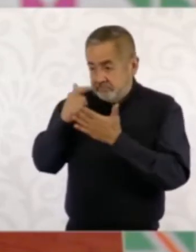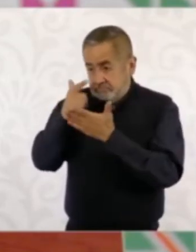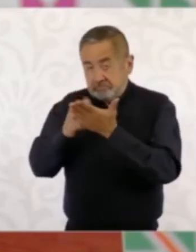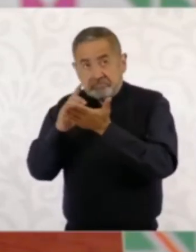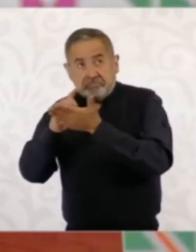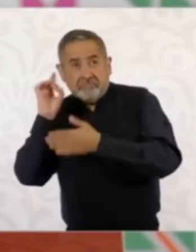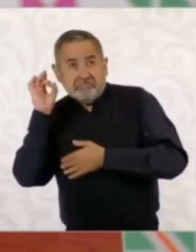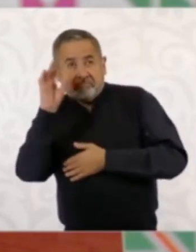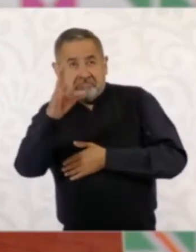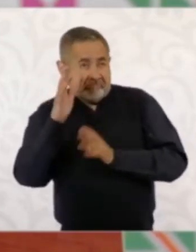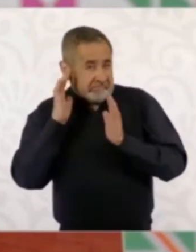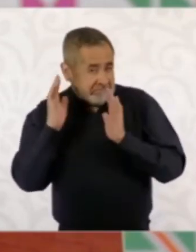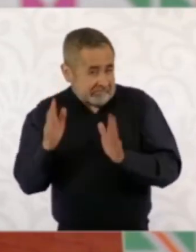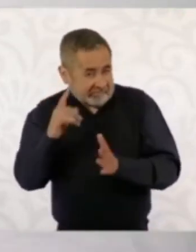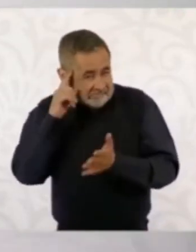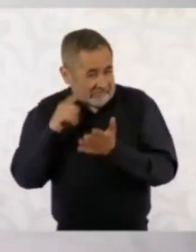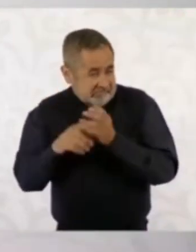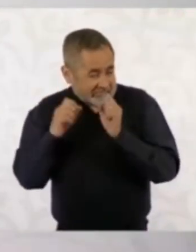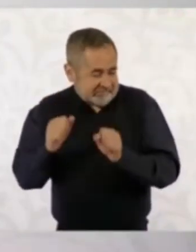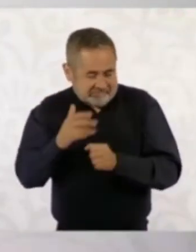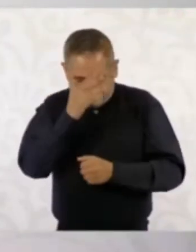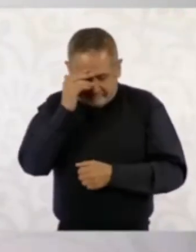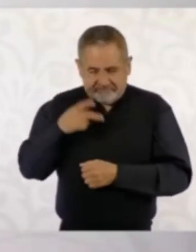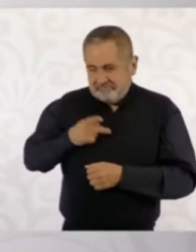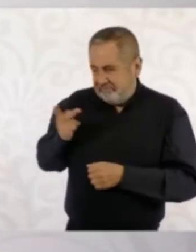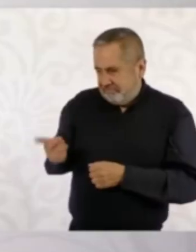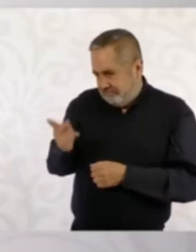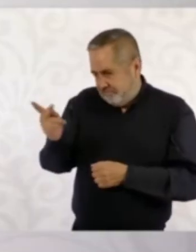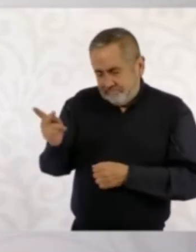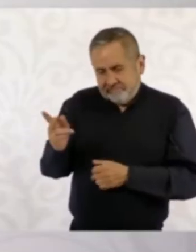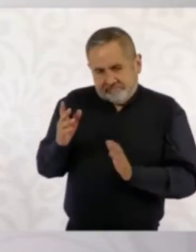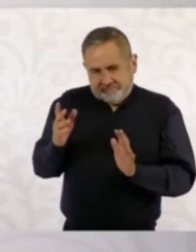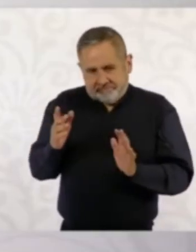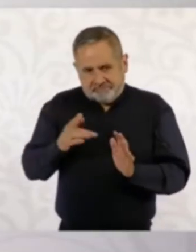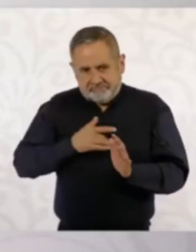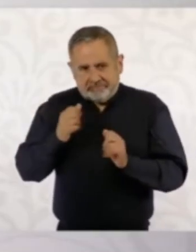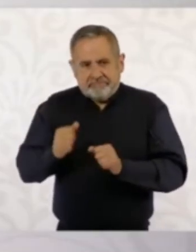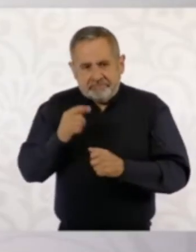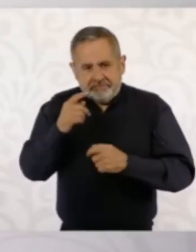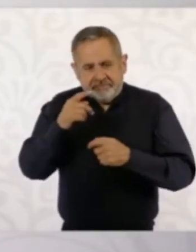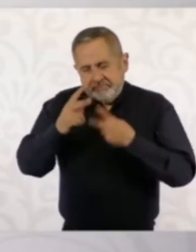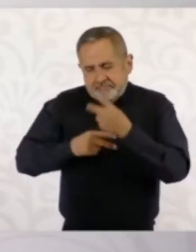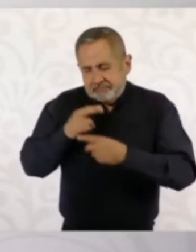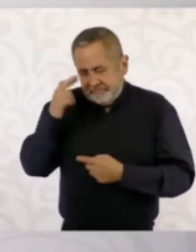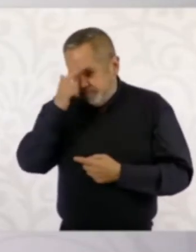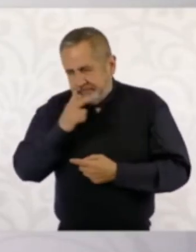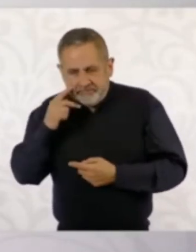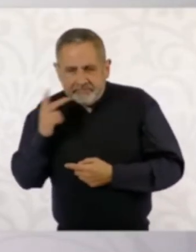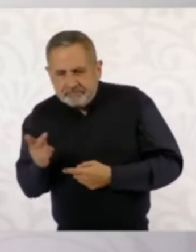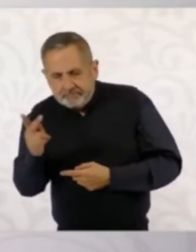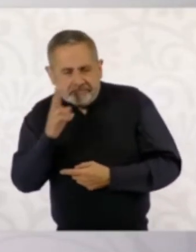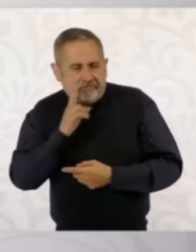Estoy casi segura que sí ya se envió, pero no tengo la certeza, pero lo revisamos. Muchas gracias, presidente.